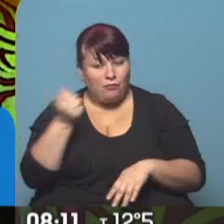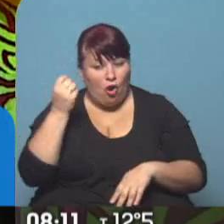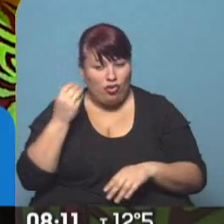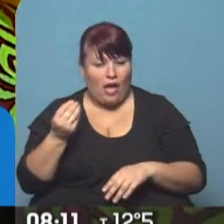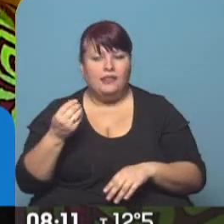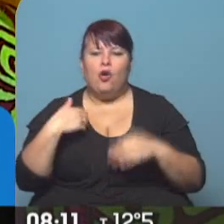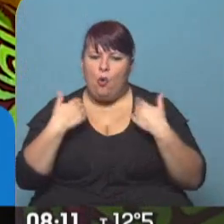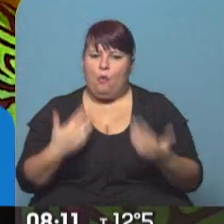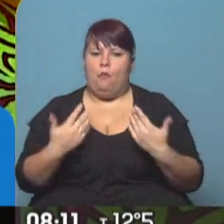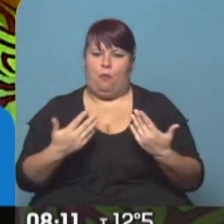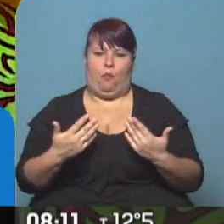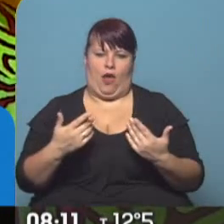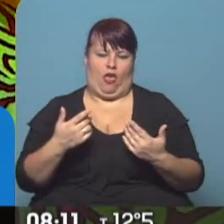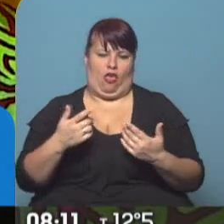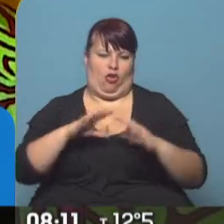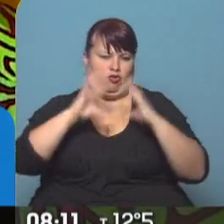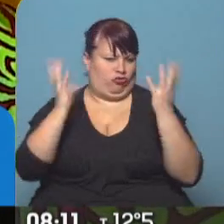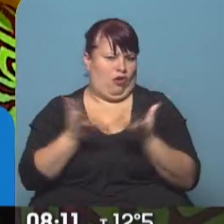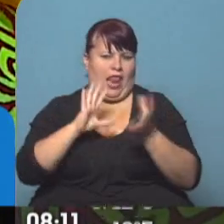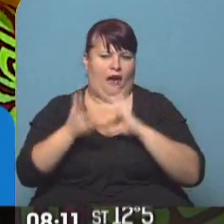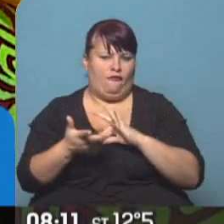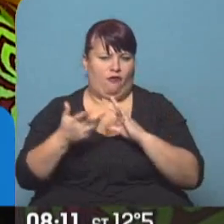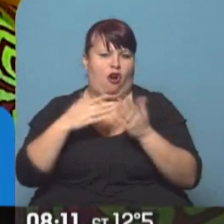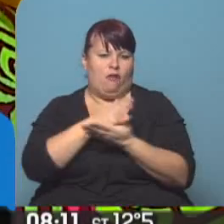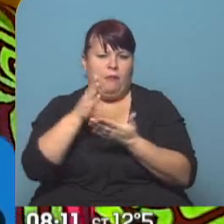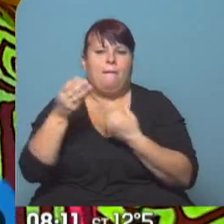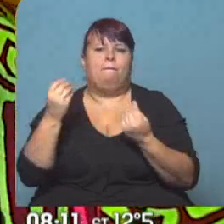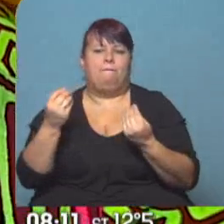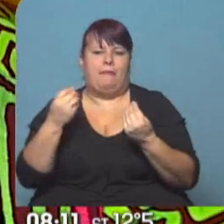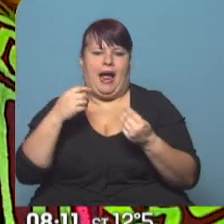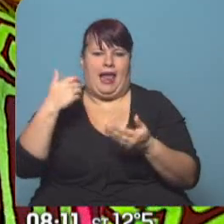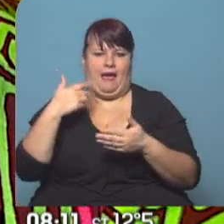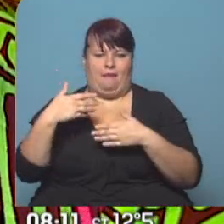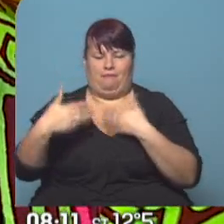tiene la capacidad de tener todos los elementos y todas las herramientas para conducir el país.